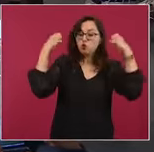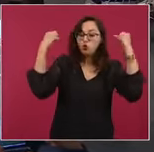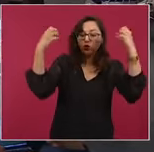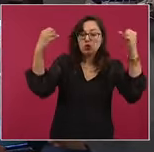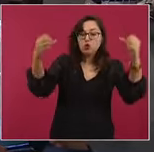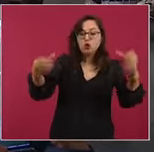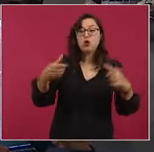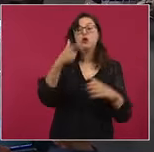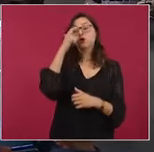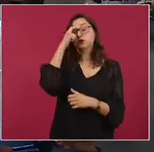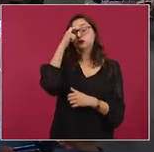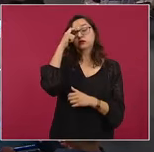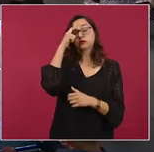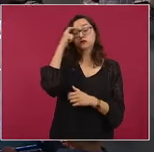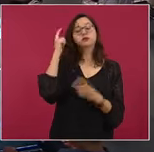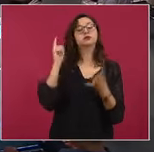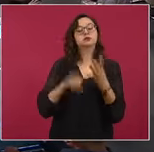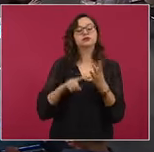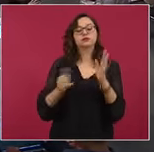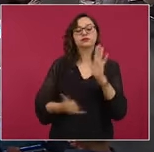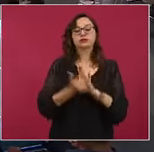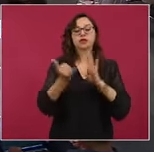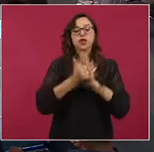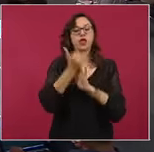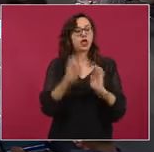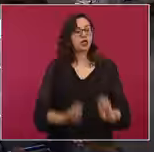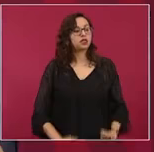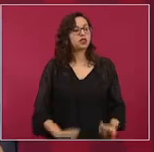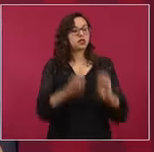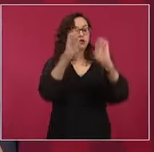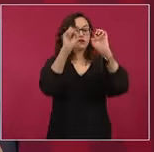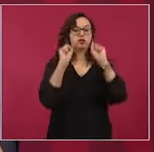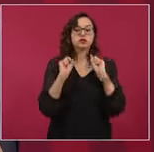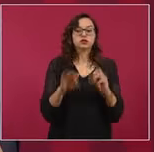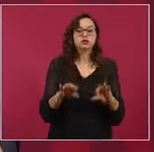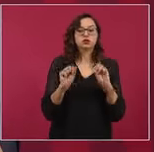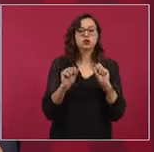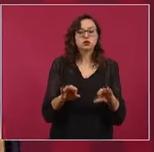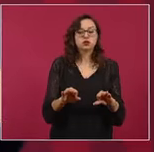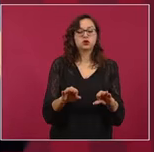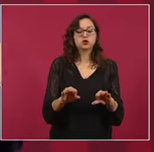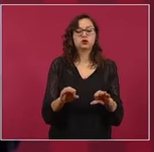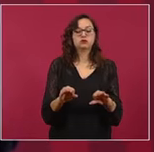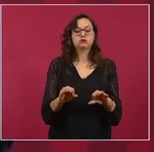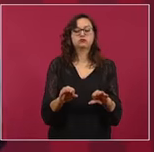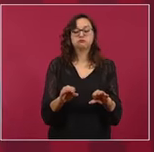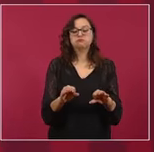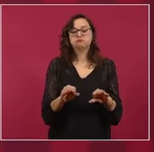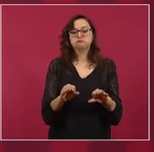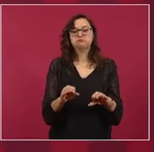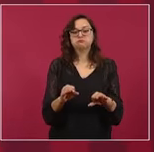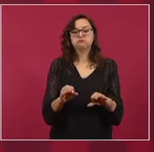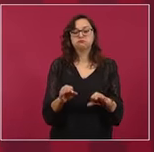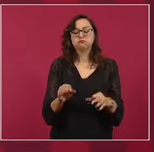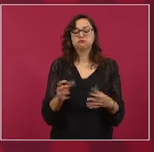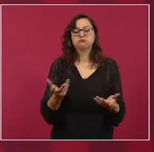incluso edificios de oficinas que